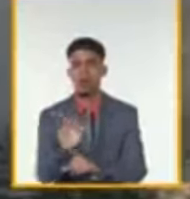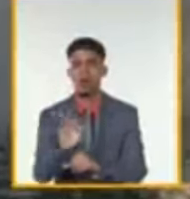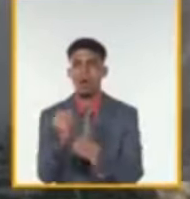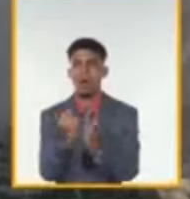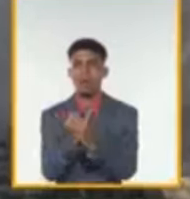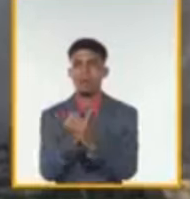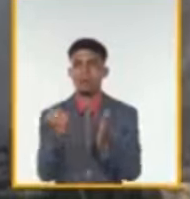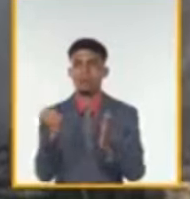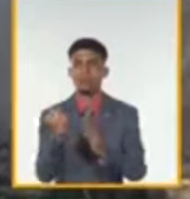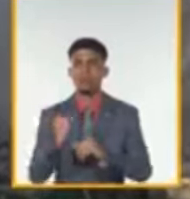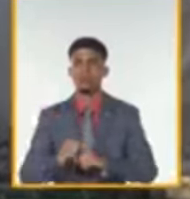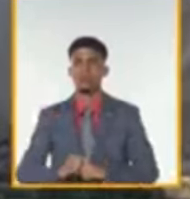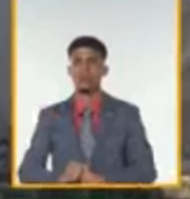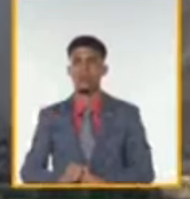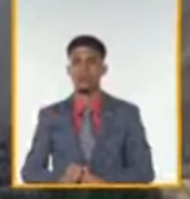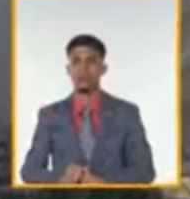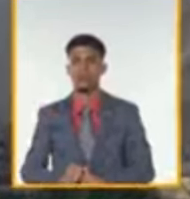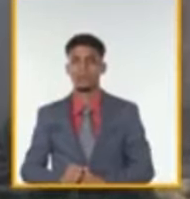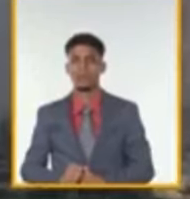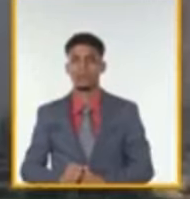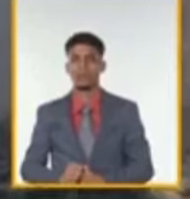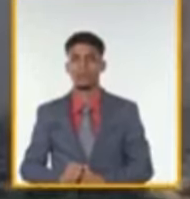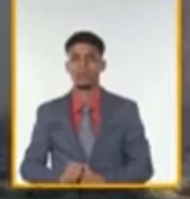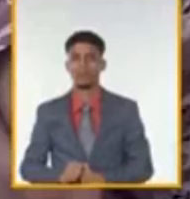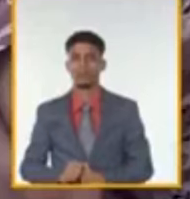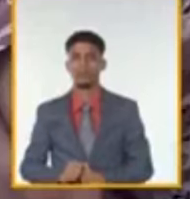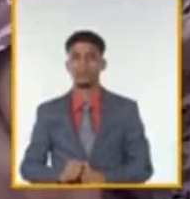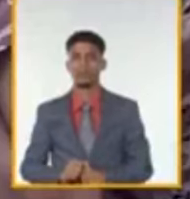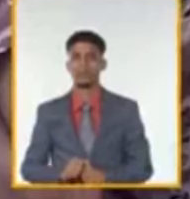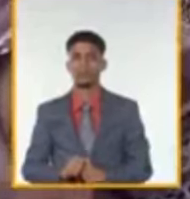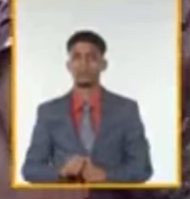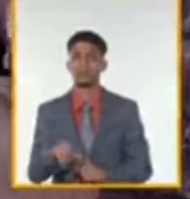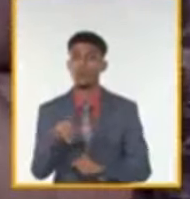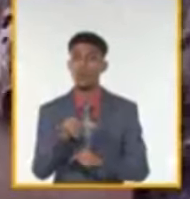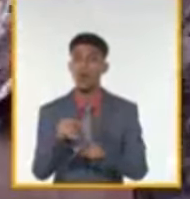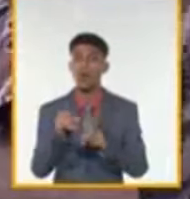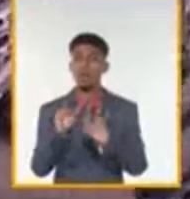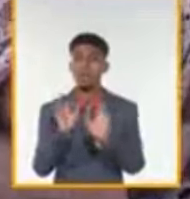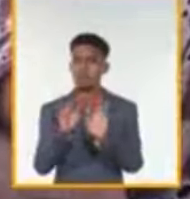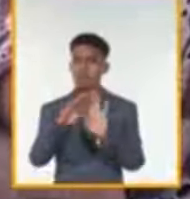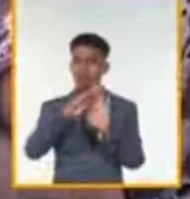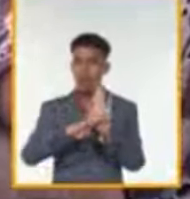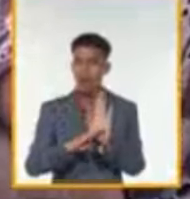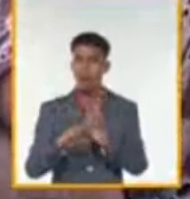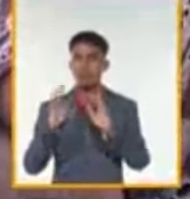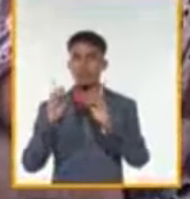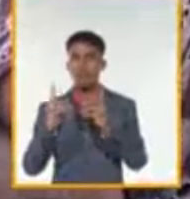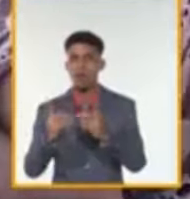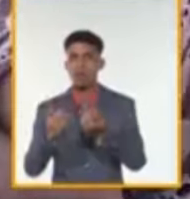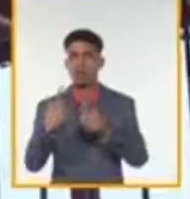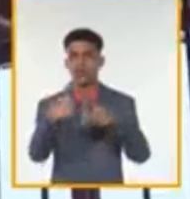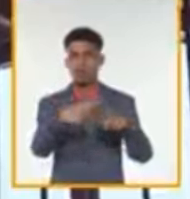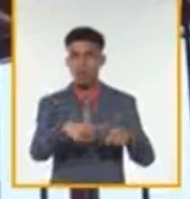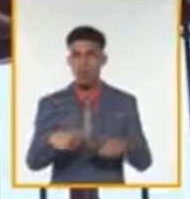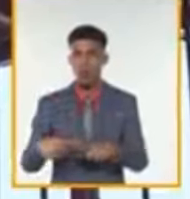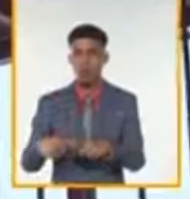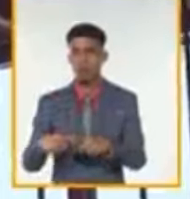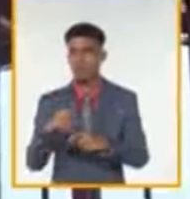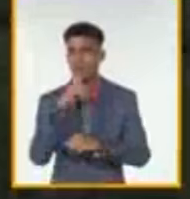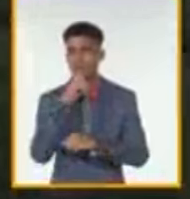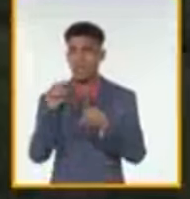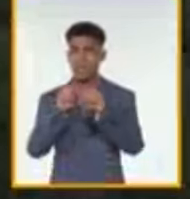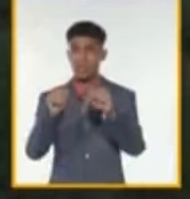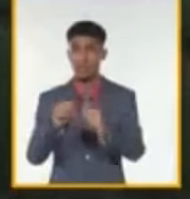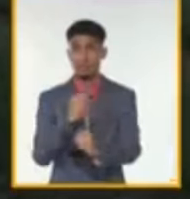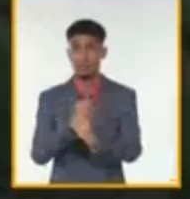asamblea municipal con con las líneas estratégicas los programas que nosotros tenemos los proyectos de desarrollo local las políticas públicas que hemos estado trabajando y un sistema de